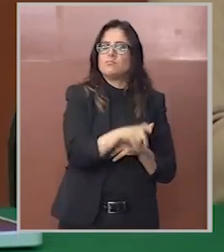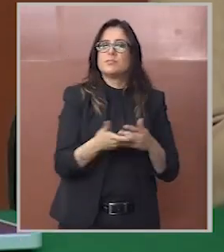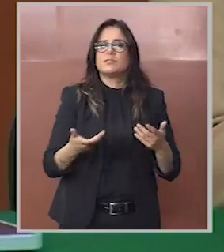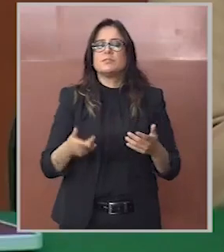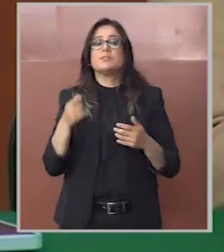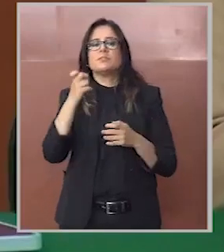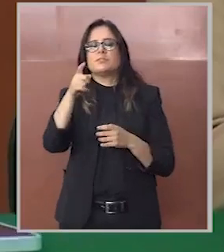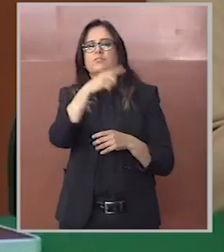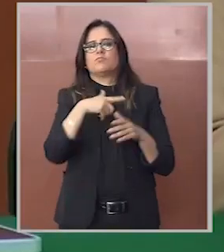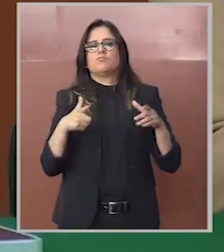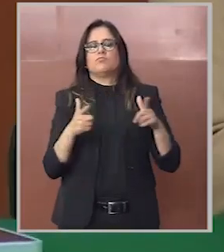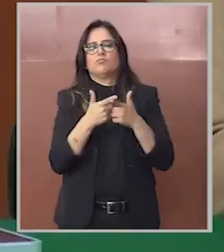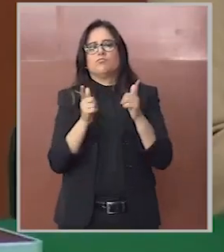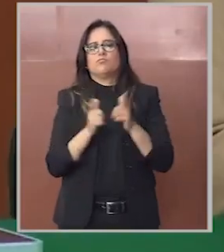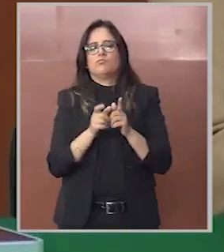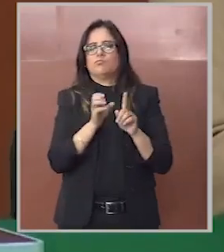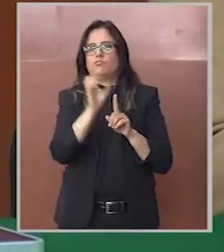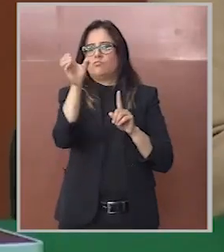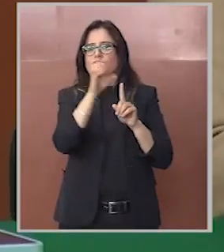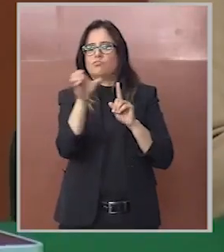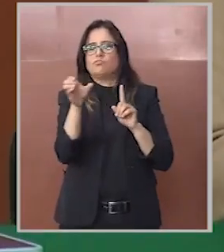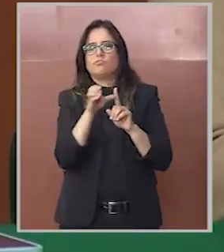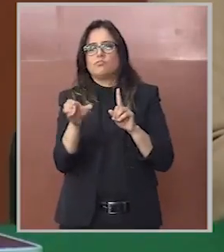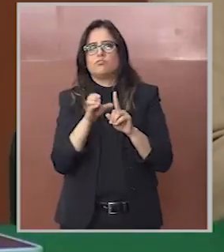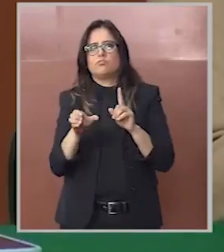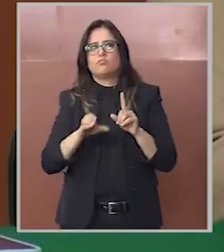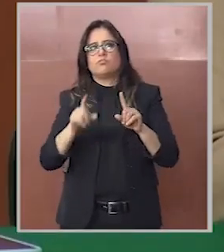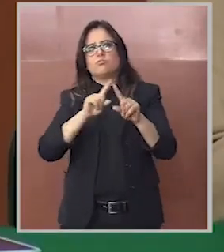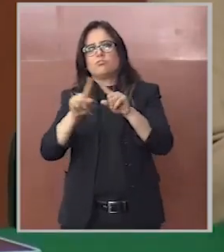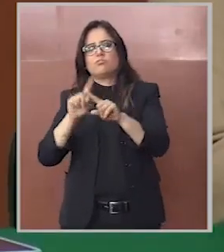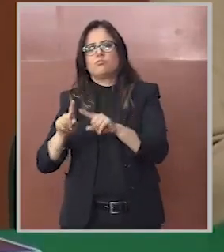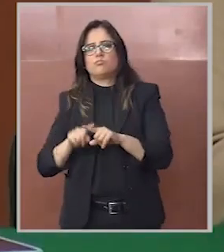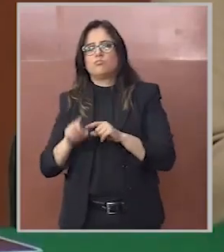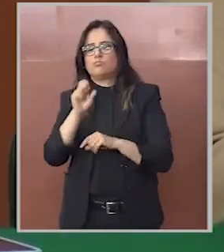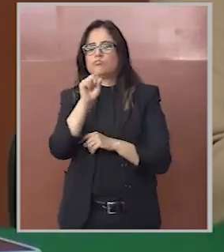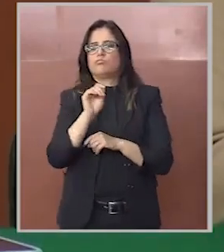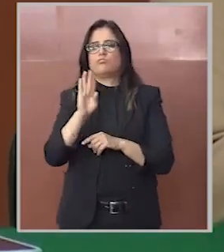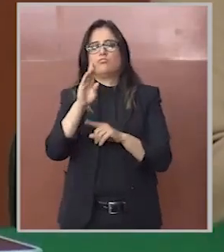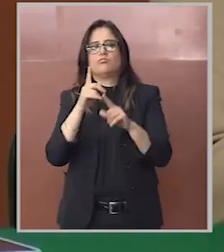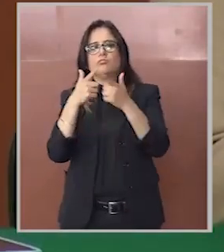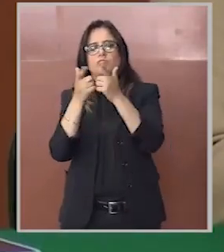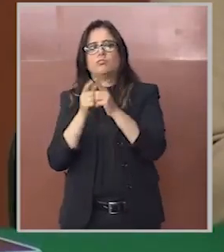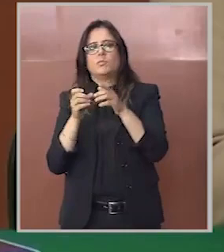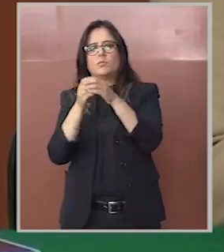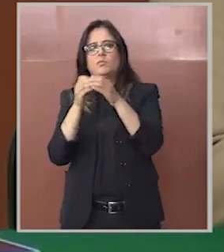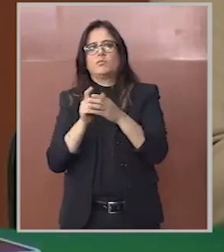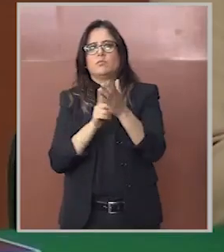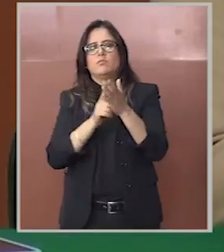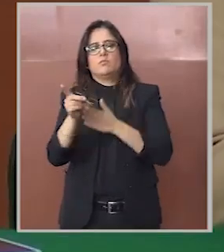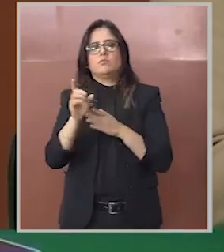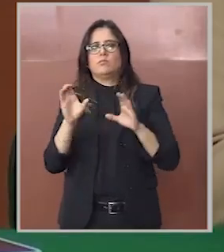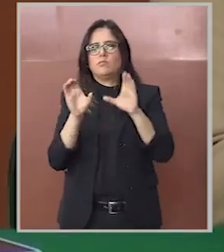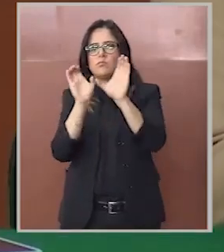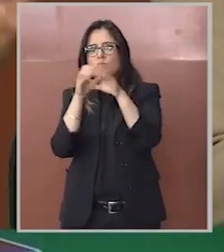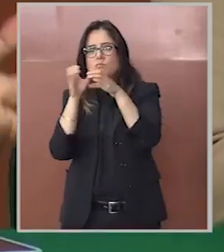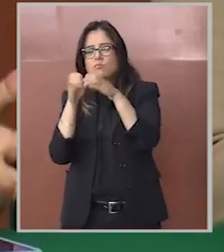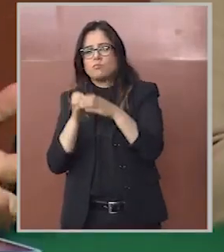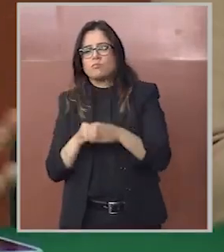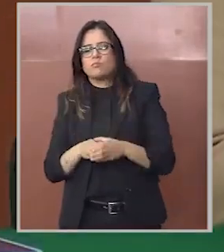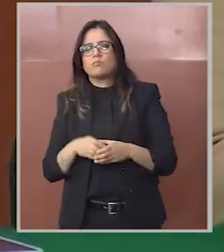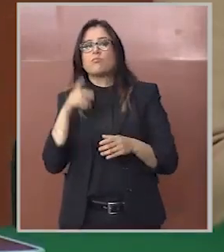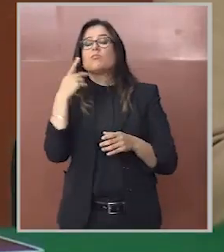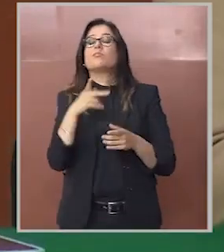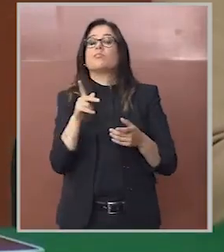agrupando este pues en diversos este subgrupos estos derechos colectivos ciertamente no están